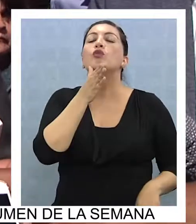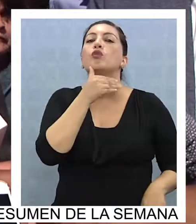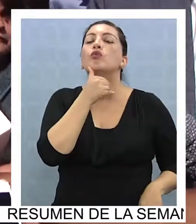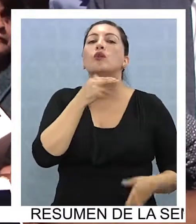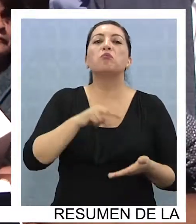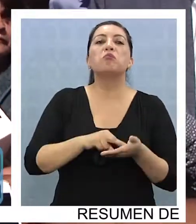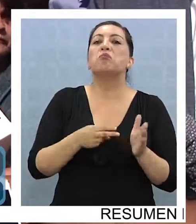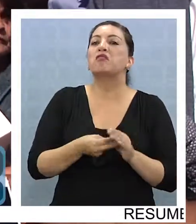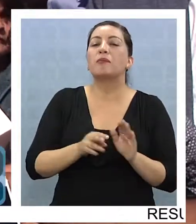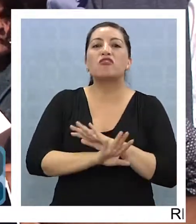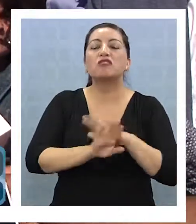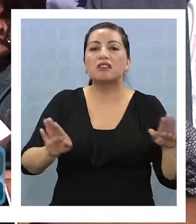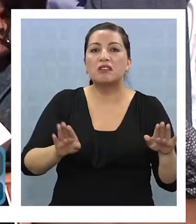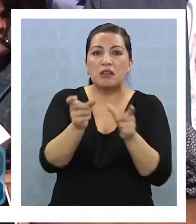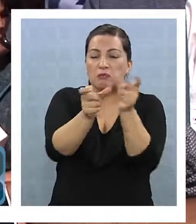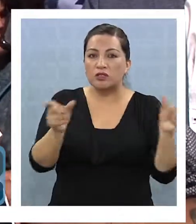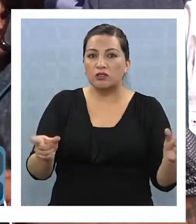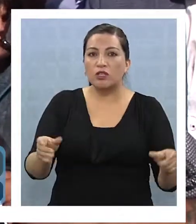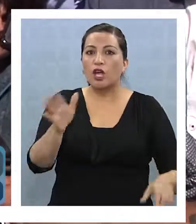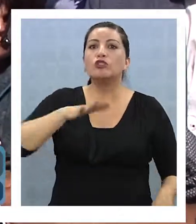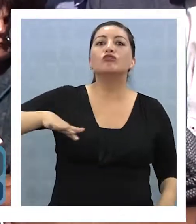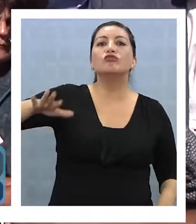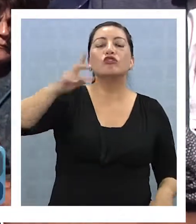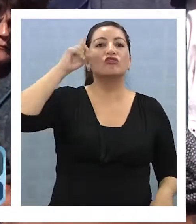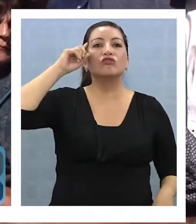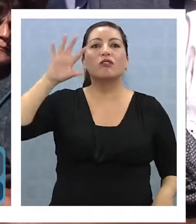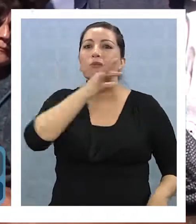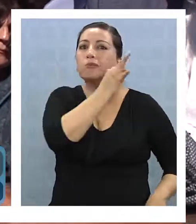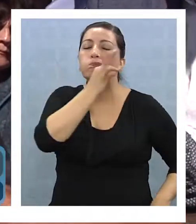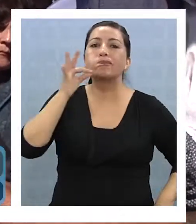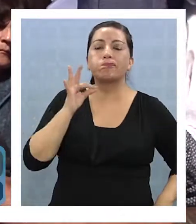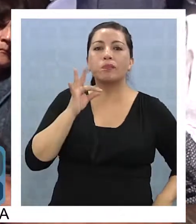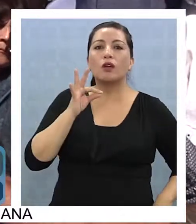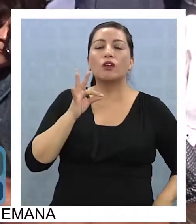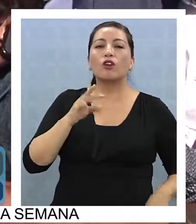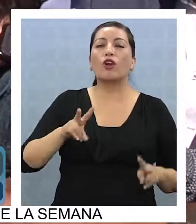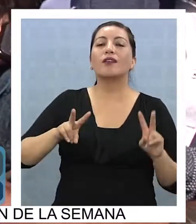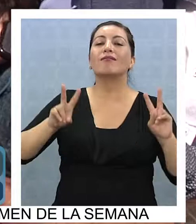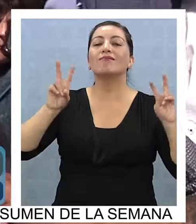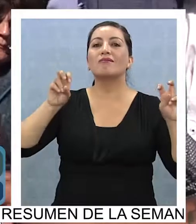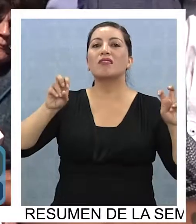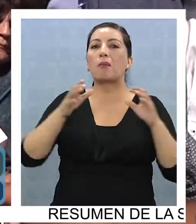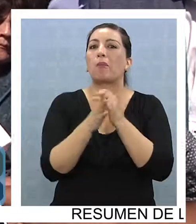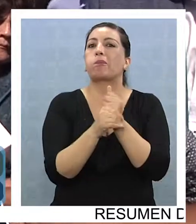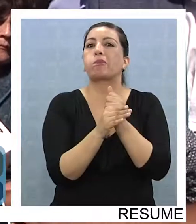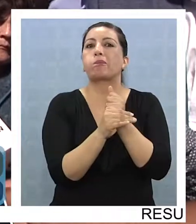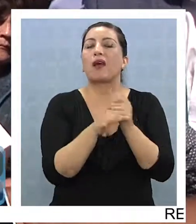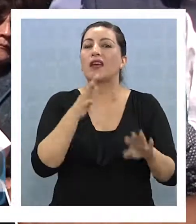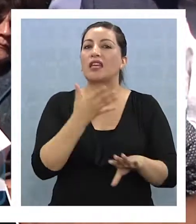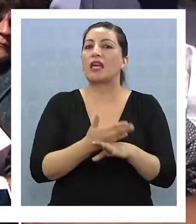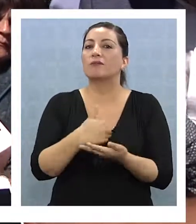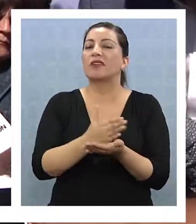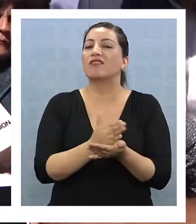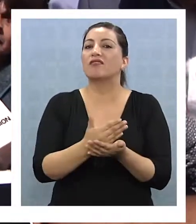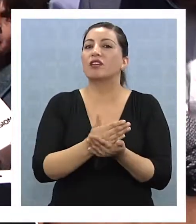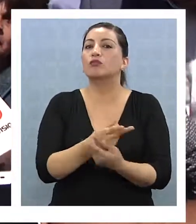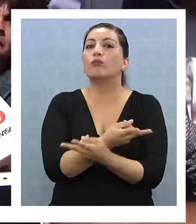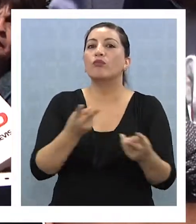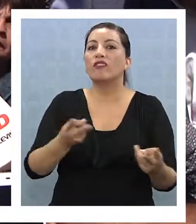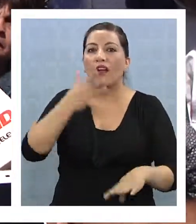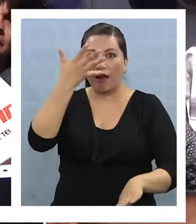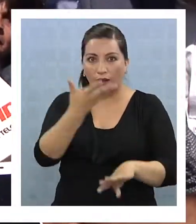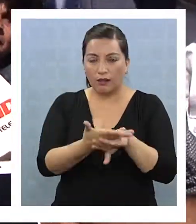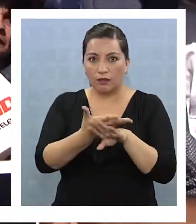revanchista con nadie, pero todos sabemos, y acá se guarda silencio, por los efectos de corrupción que hay en la administración pública. Si los hay,